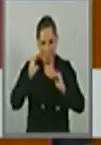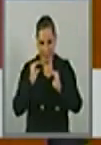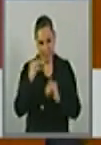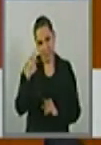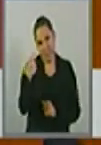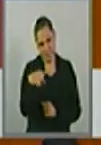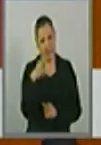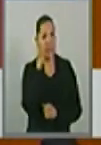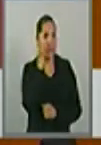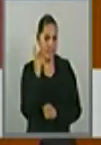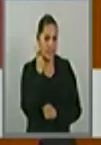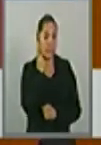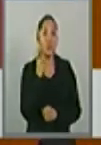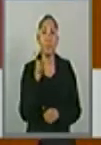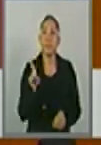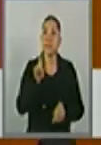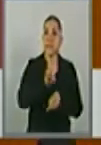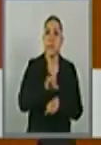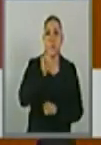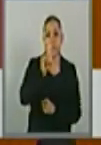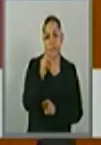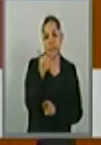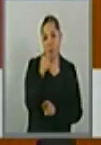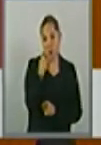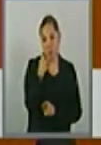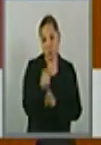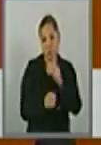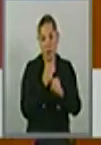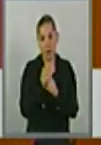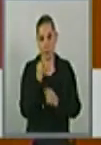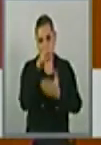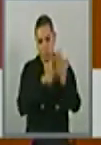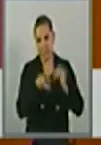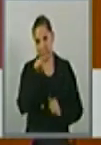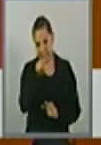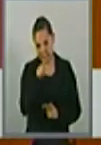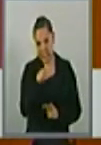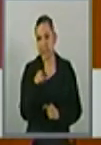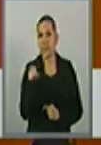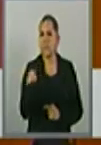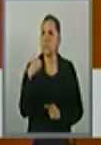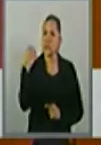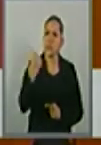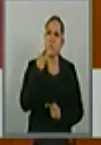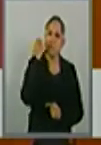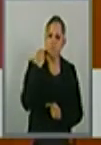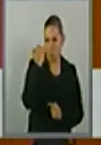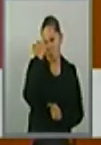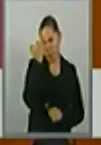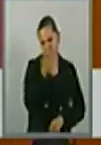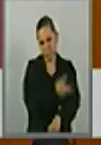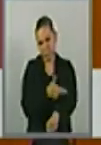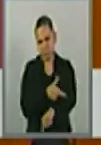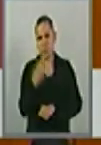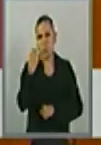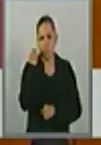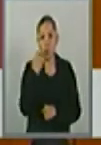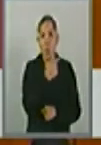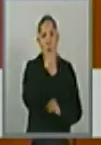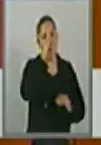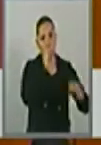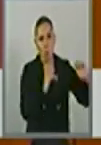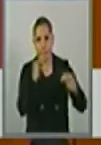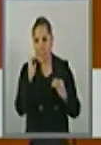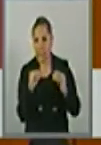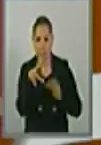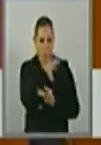diputados el día 30 de agosto de 2017 realizó el foro denominado competitividad sustentable del